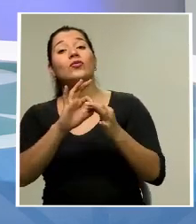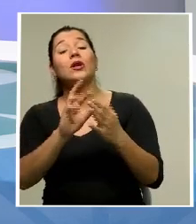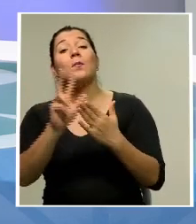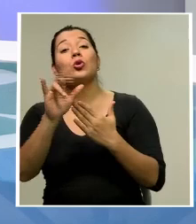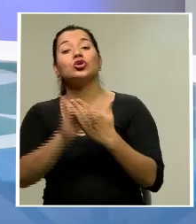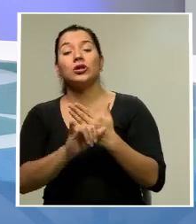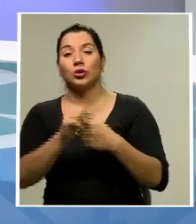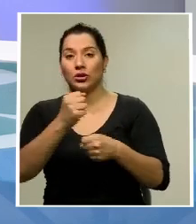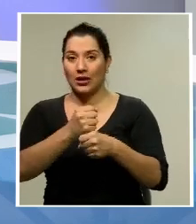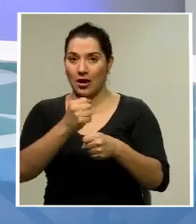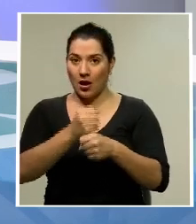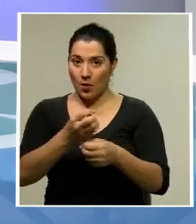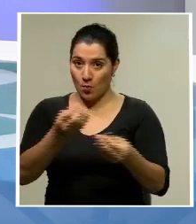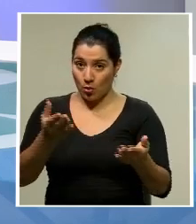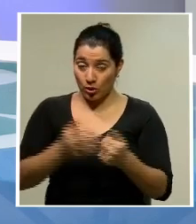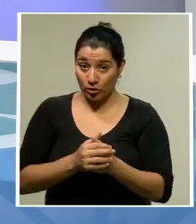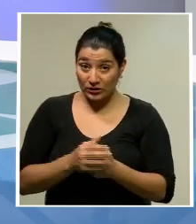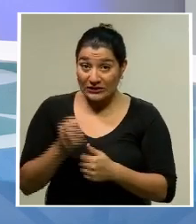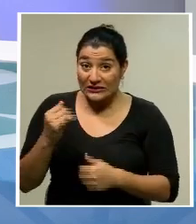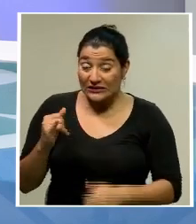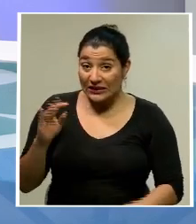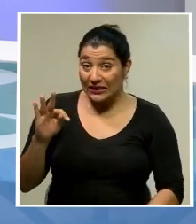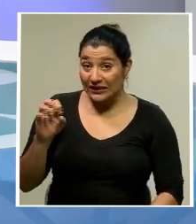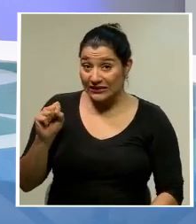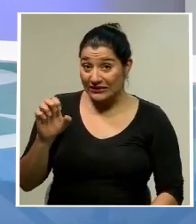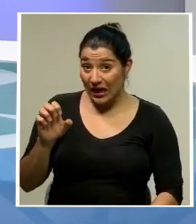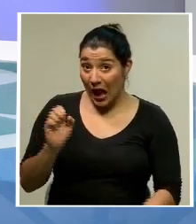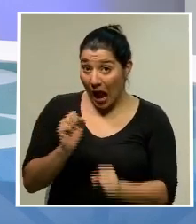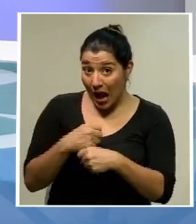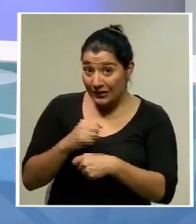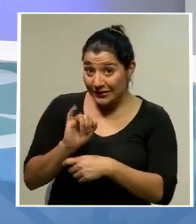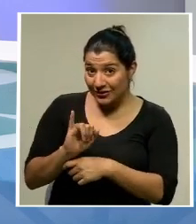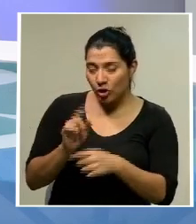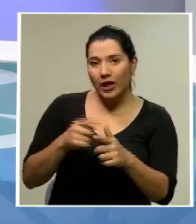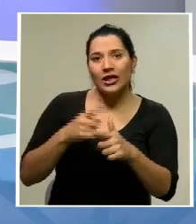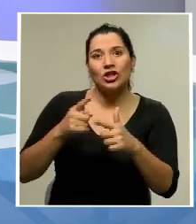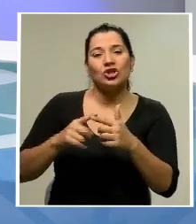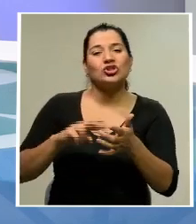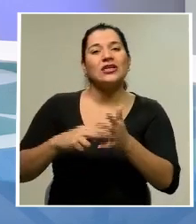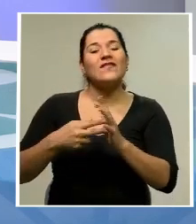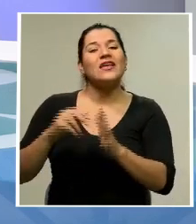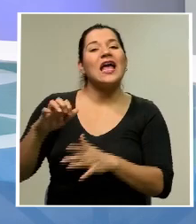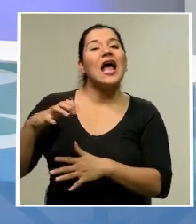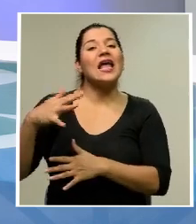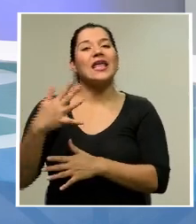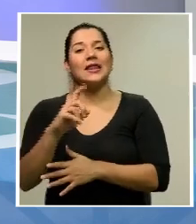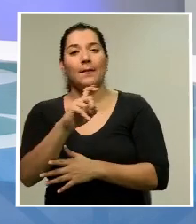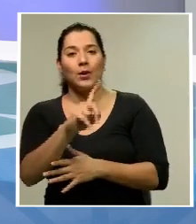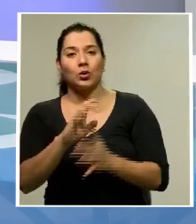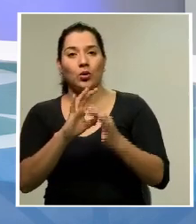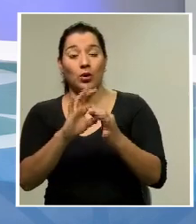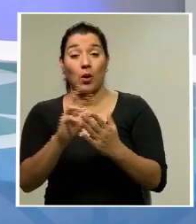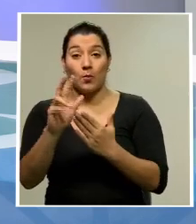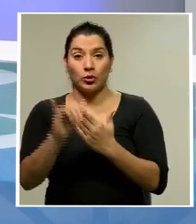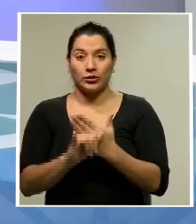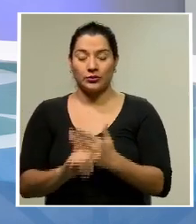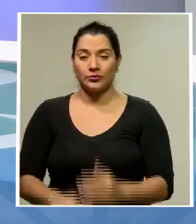público. Si el TSE decide hacerlo, sería la quinta consulta sobre este proyecto.